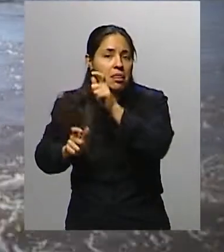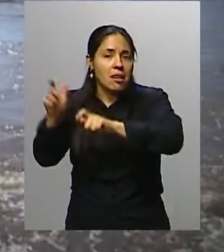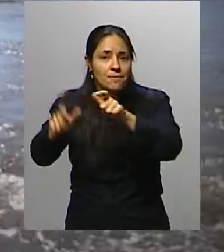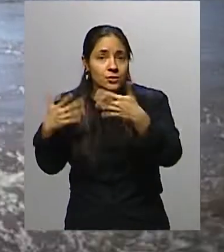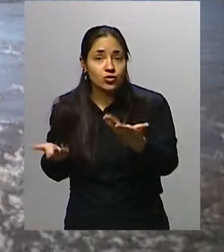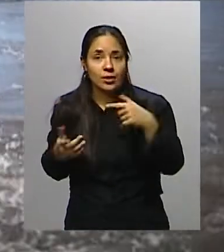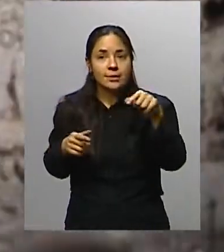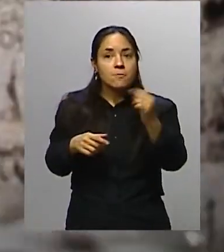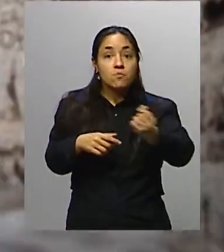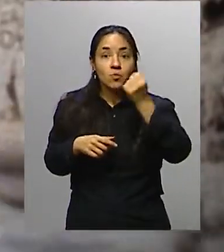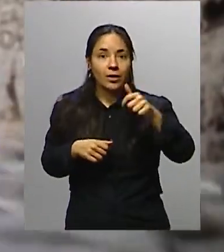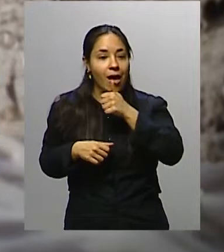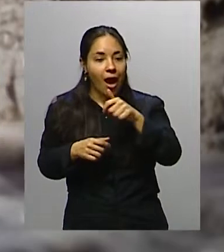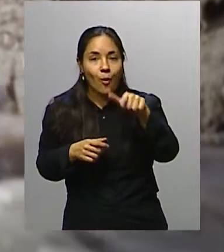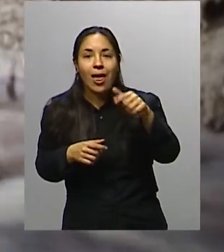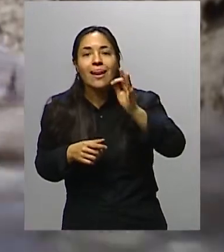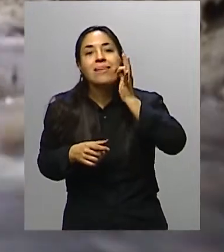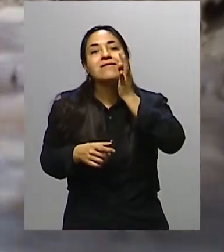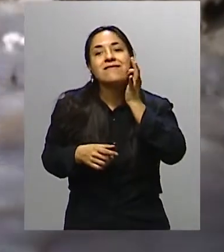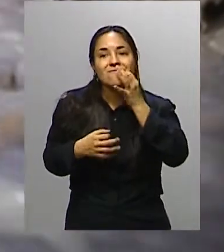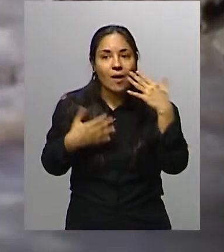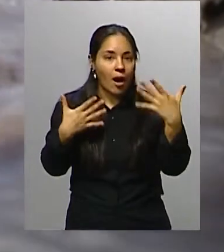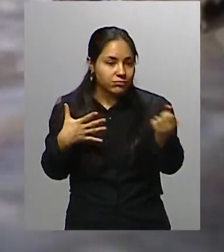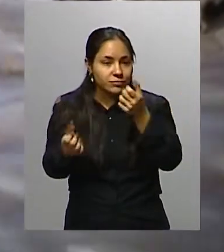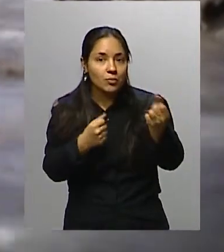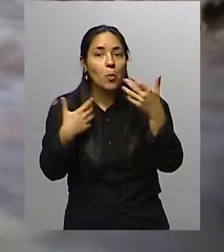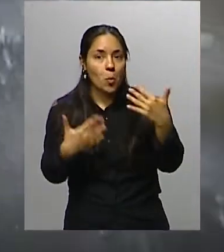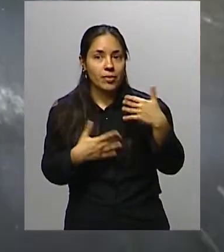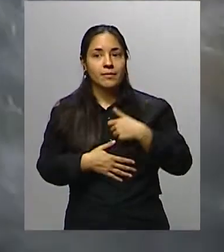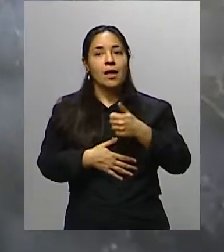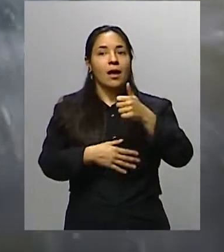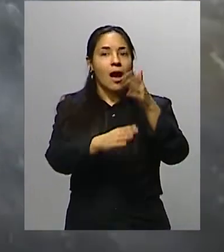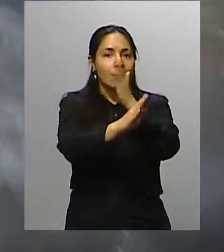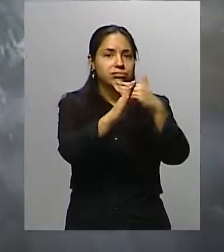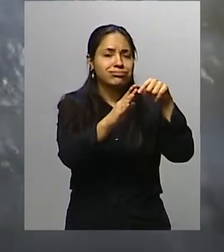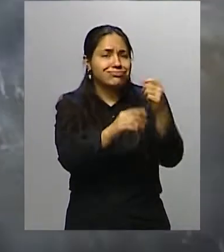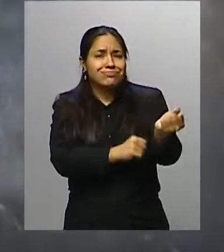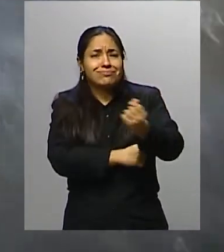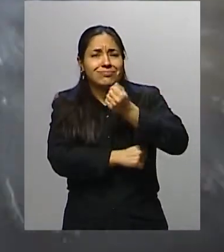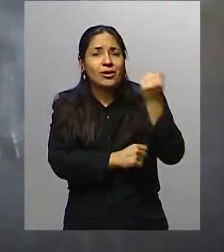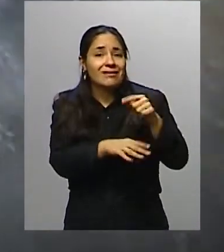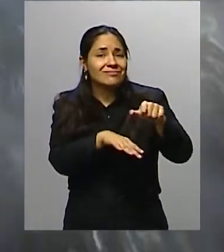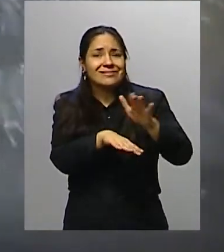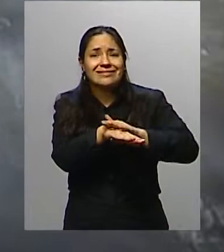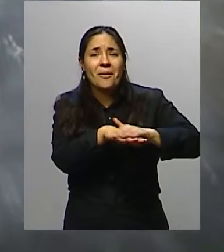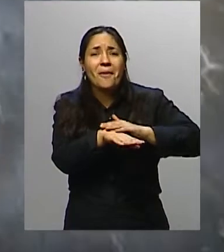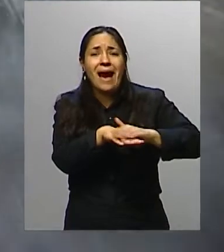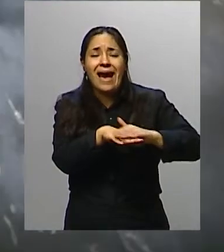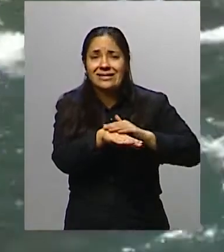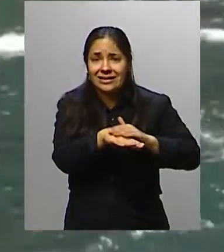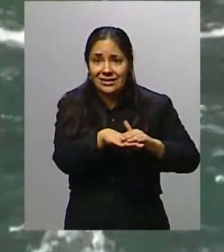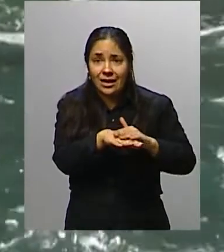en un estado óptimo como para poder utilizarlo. Es decir, que el valor económico que tiene la humedad es fundamental porque es la base de donde se pueden